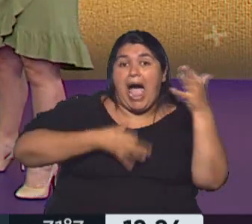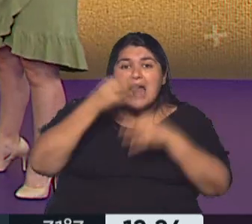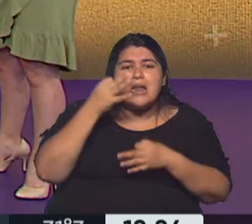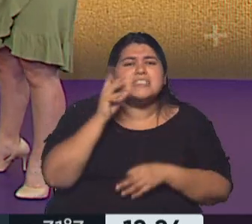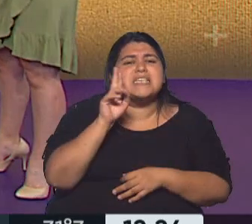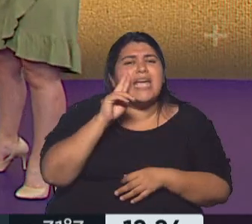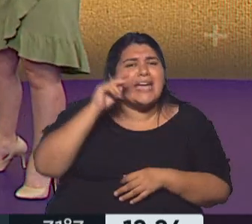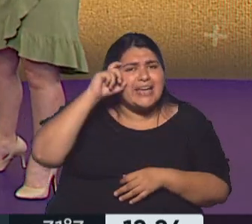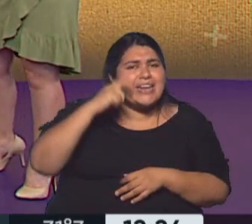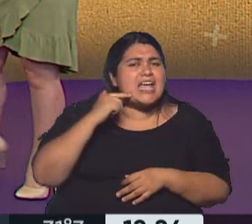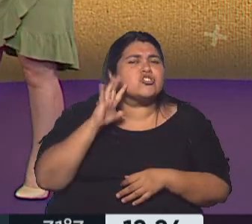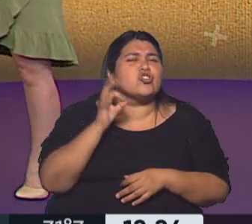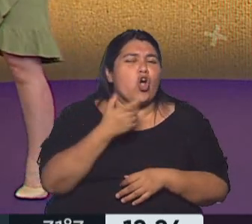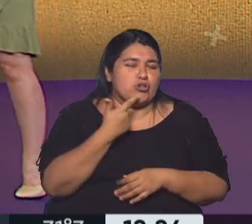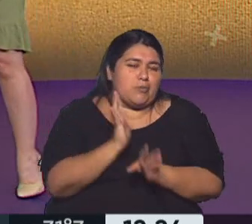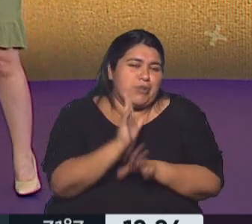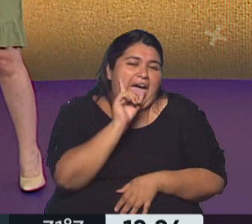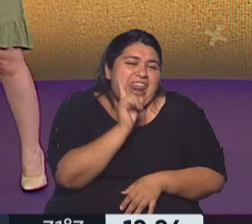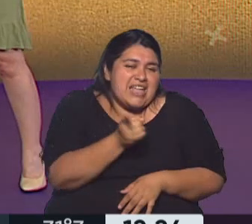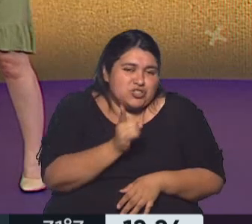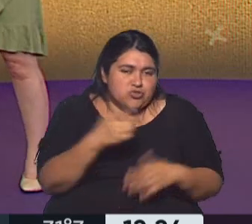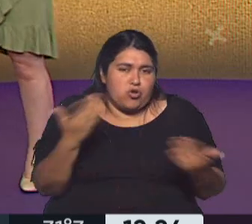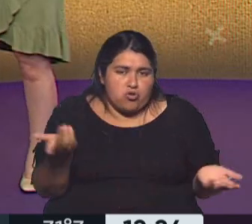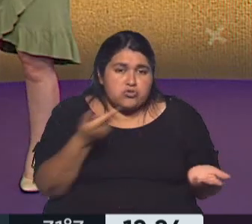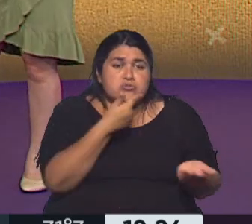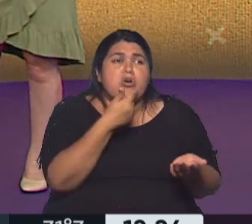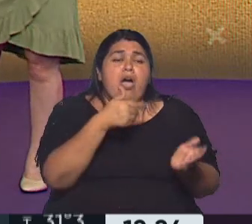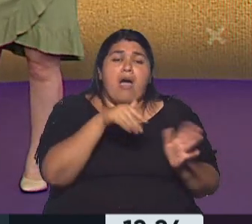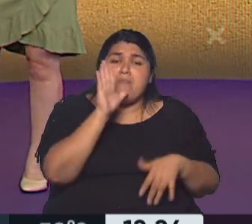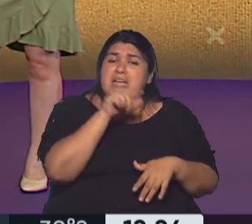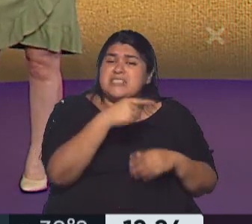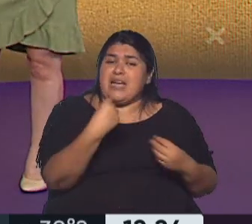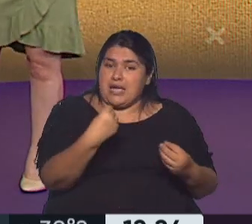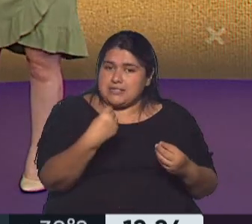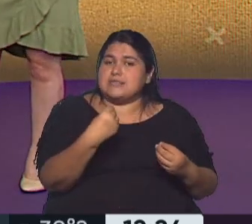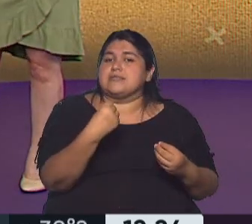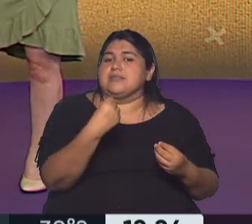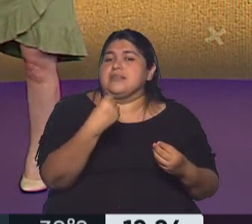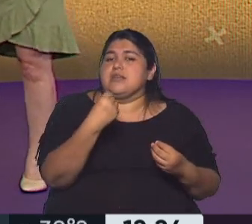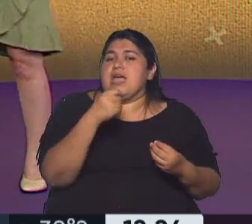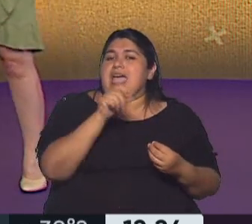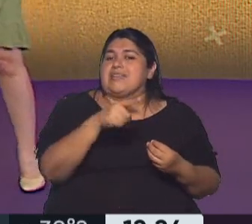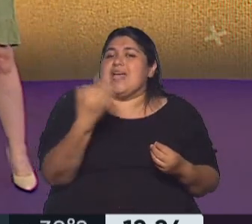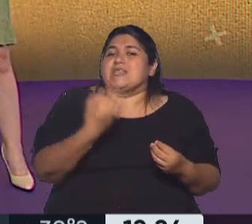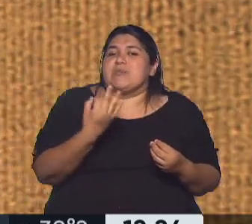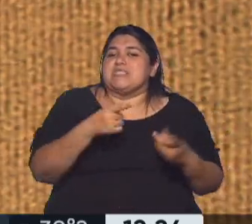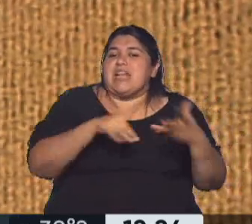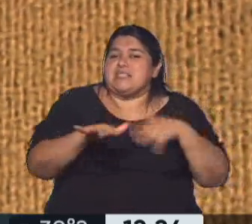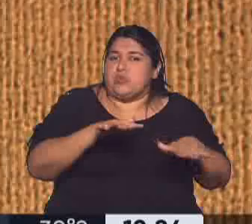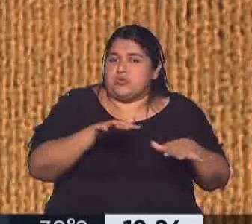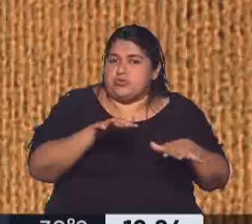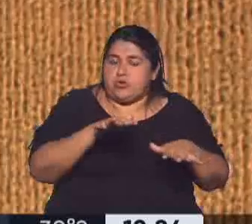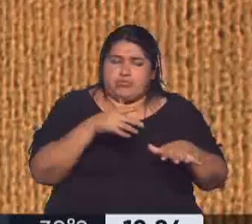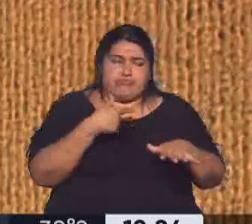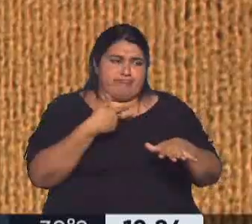riesgos que subyacen a los juicios clave realizados al aplicar el marco de acceso excepcional, es decir, analizamos los riesgos de